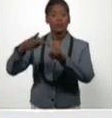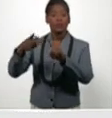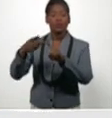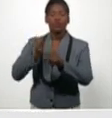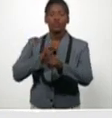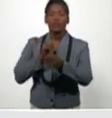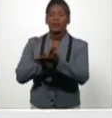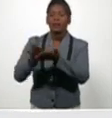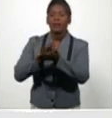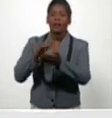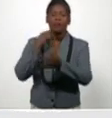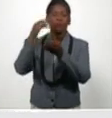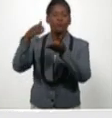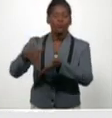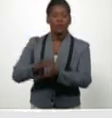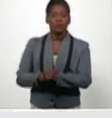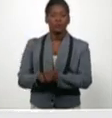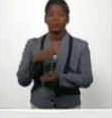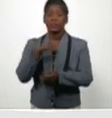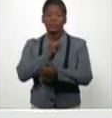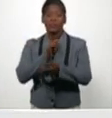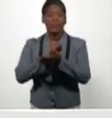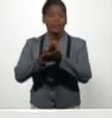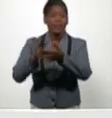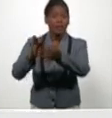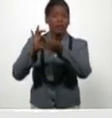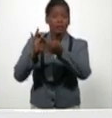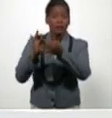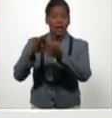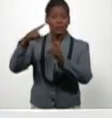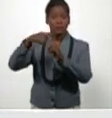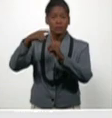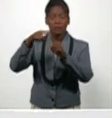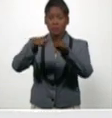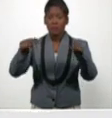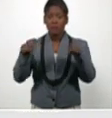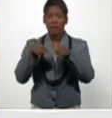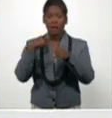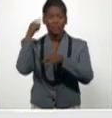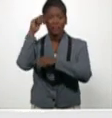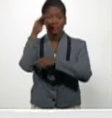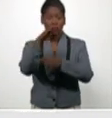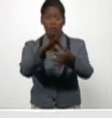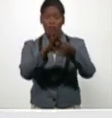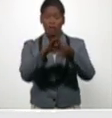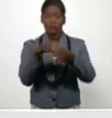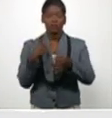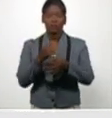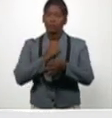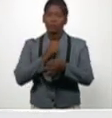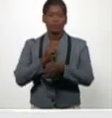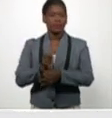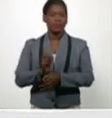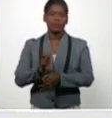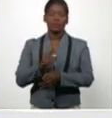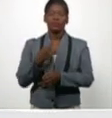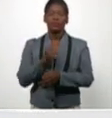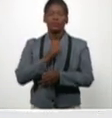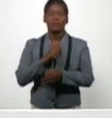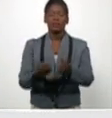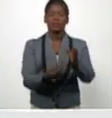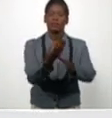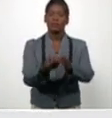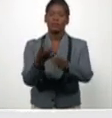estado crítico, y si llega a estado crítico se salve, no fallezca. Pues de todas formas, ajustando más